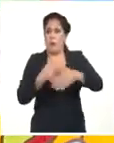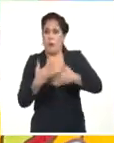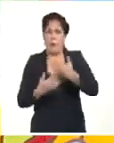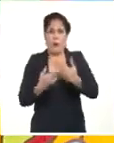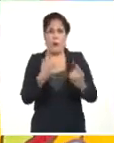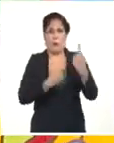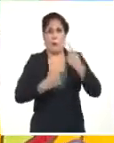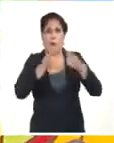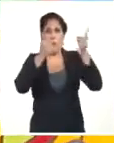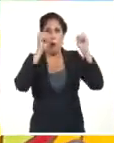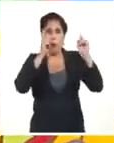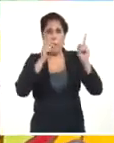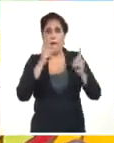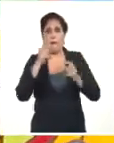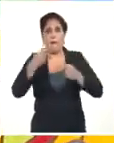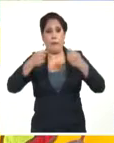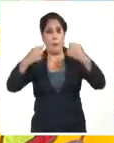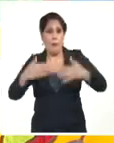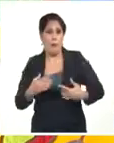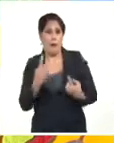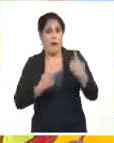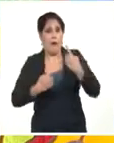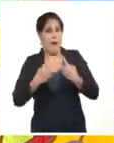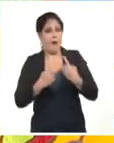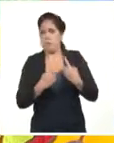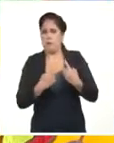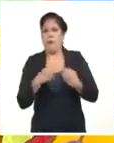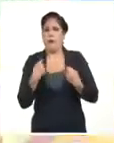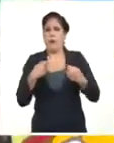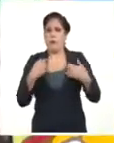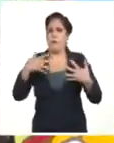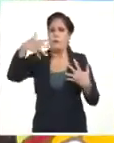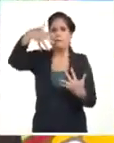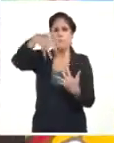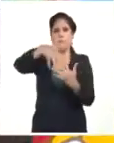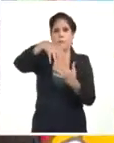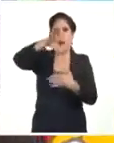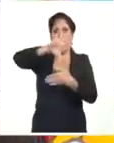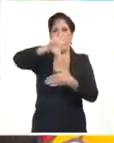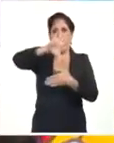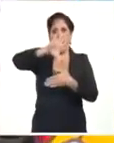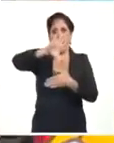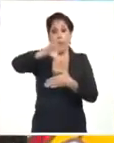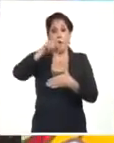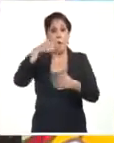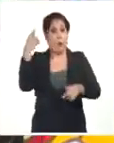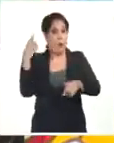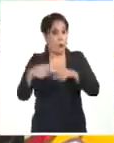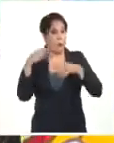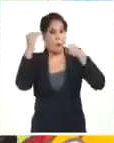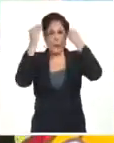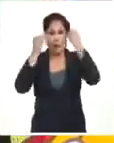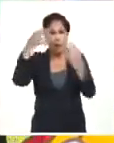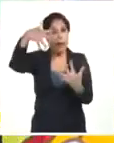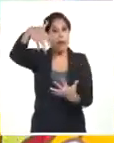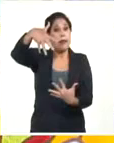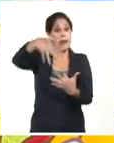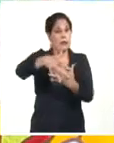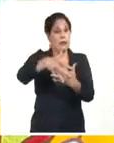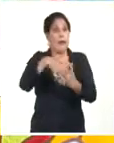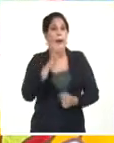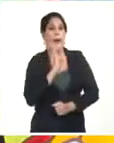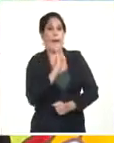asuntos de derechos humanos y de democracia. Por nuestra parte, creemos que la integración con respecto a